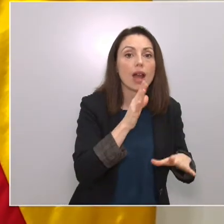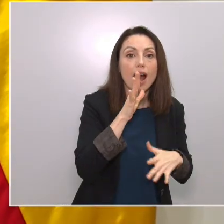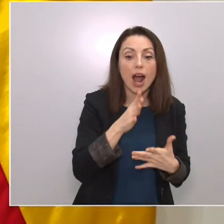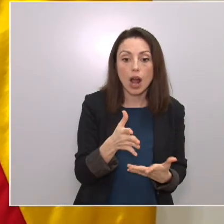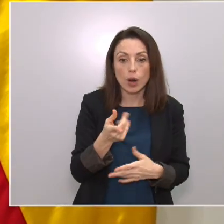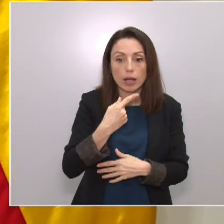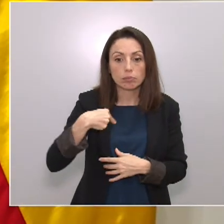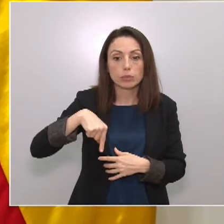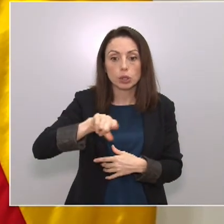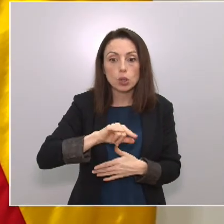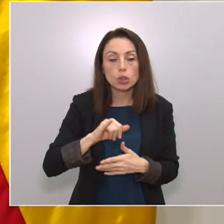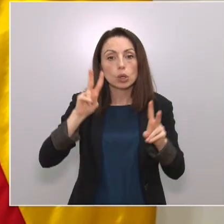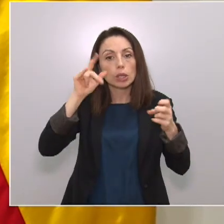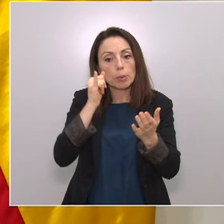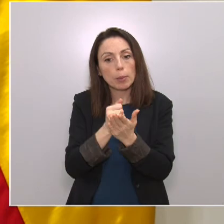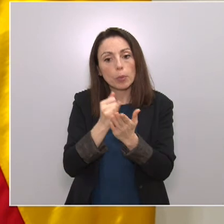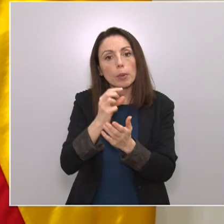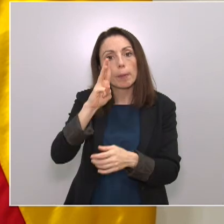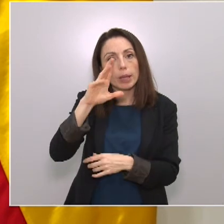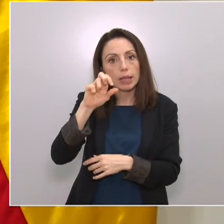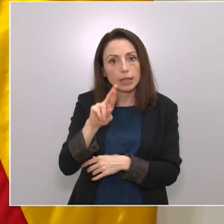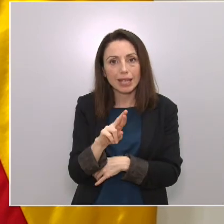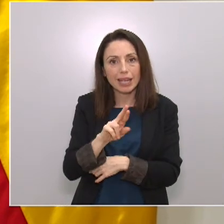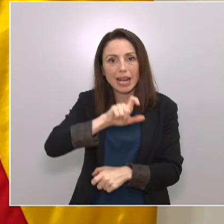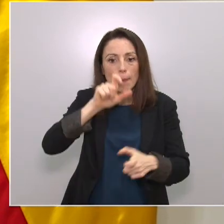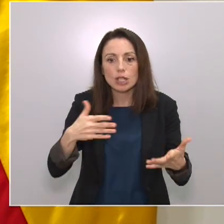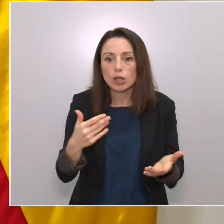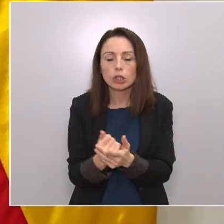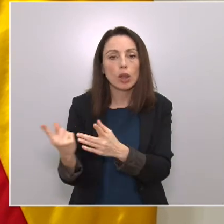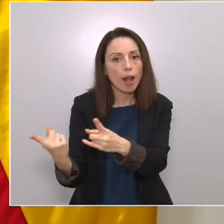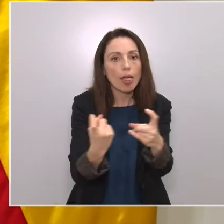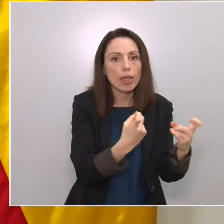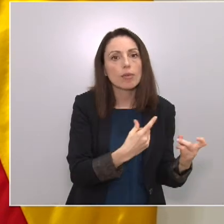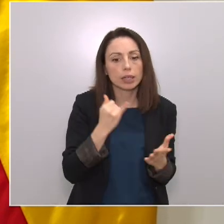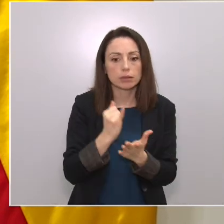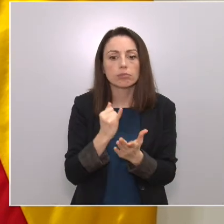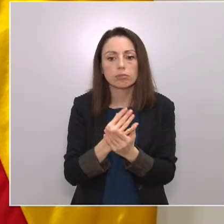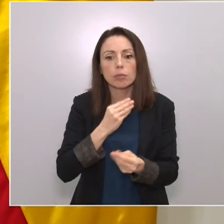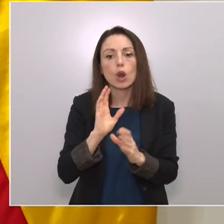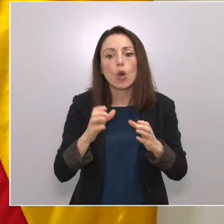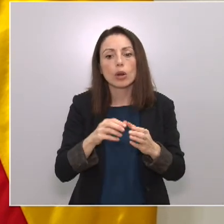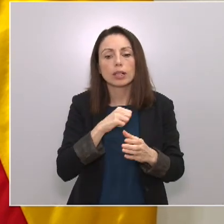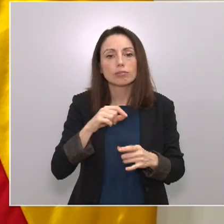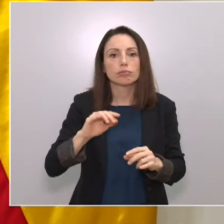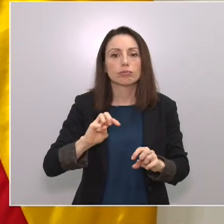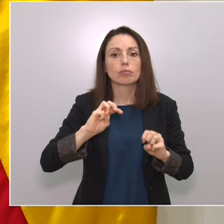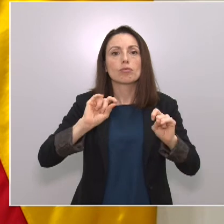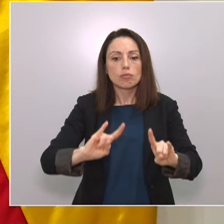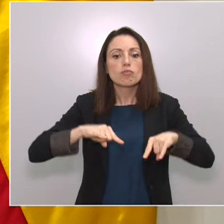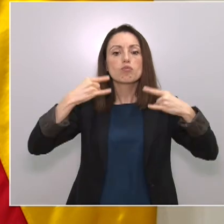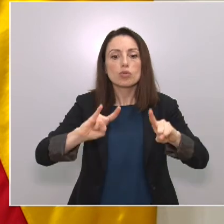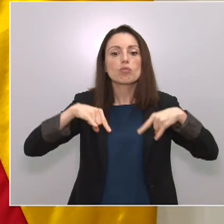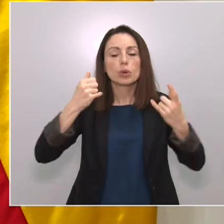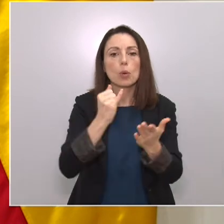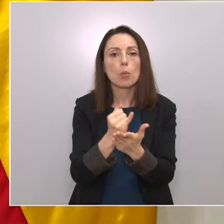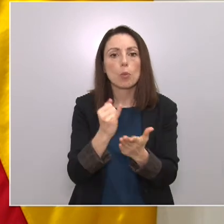capacidad de los PCR que estamos haciendo actualmente. Hacemos a todo el mundo que lo necesita, pero ya en la comunidad podríamos hasta triplicar el número de PCR que se